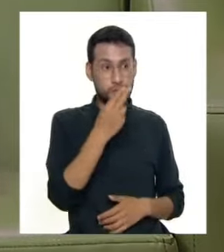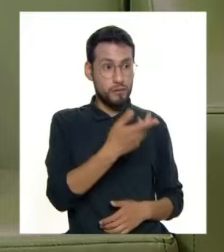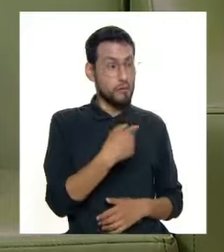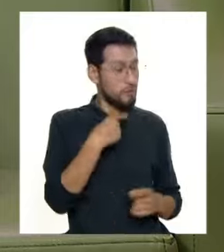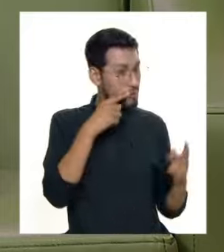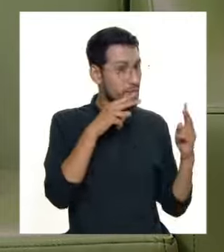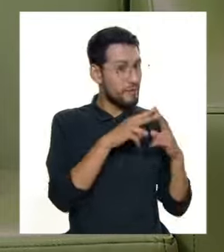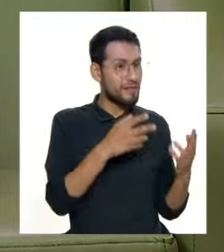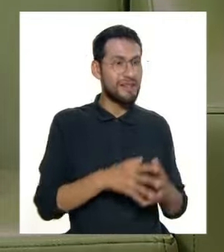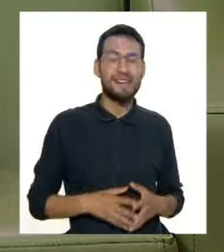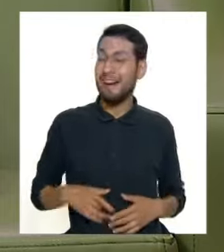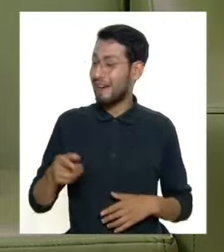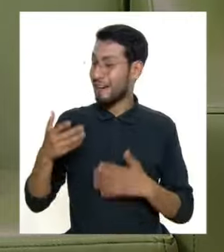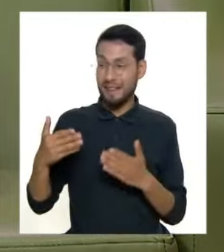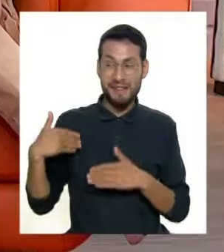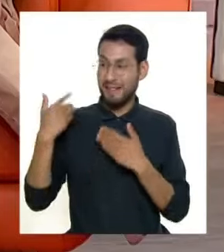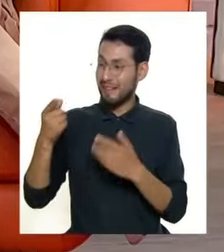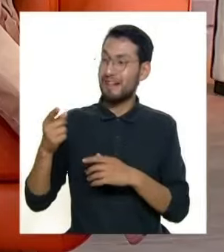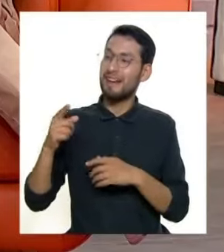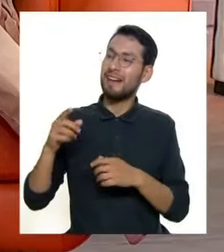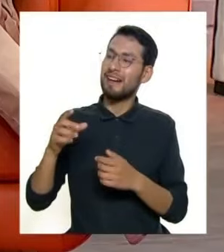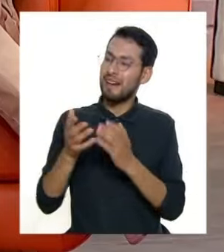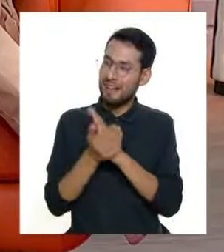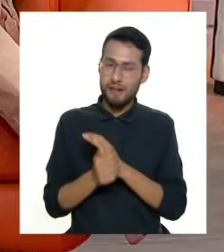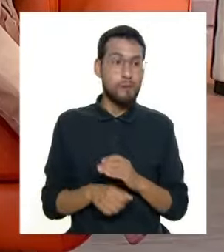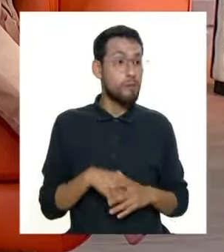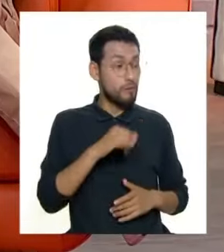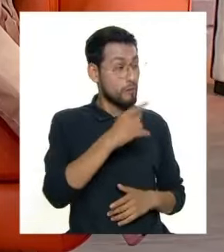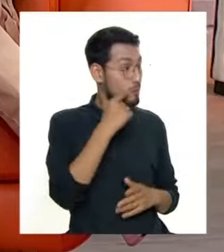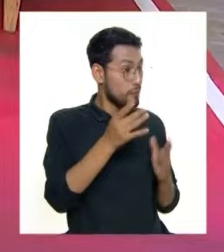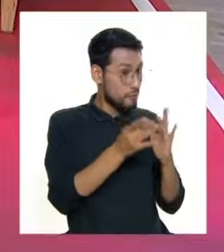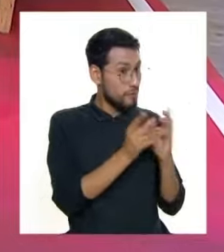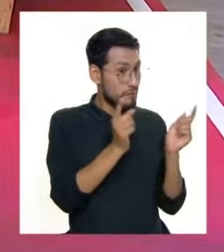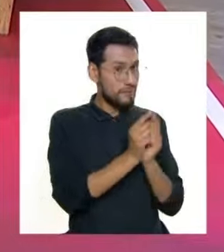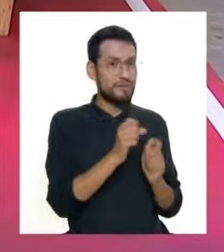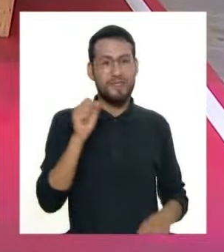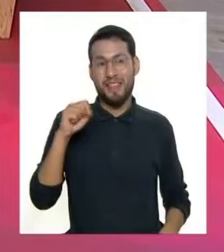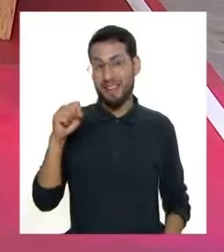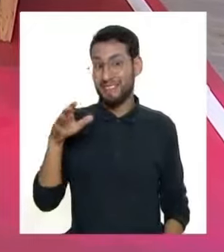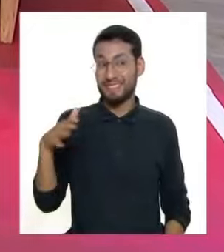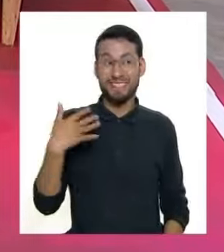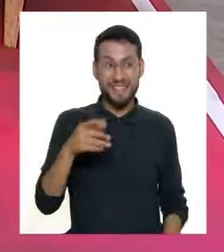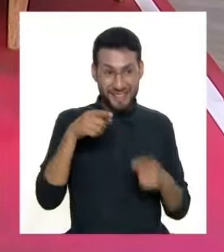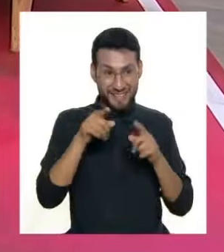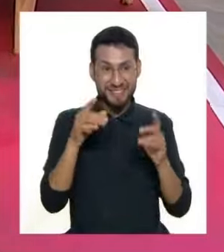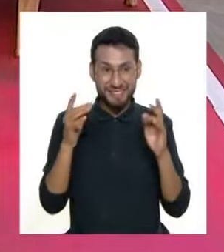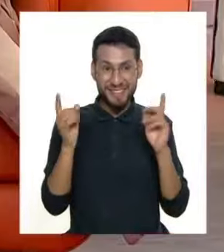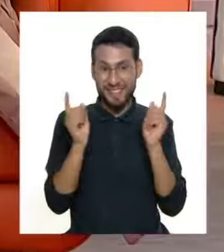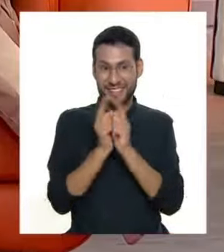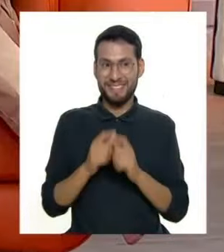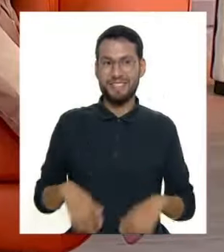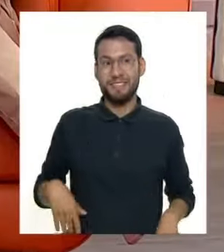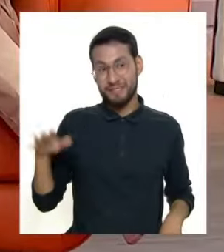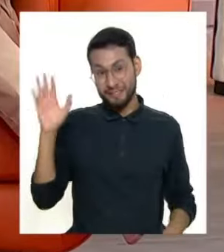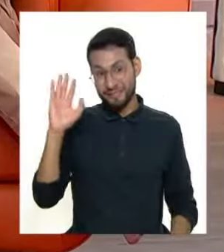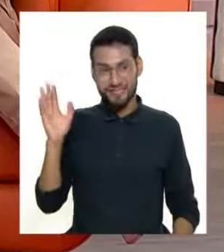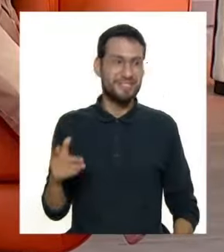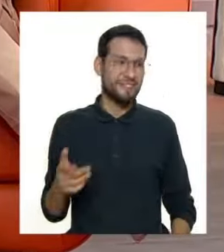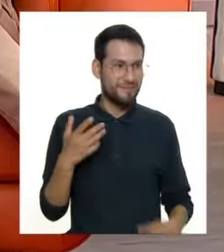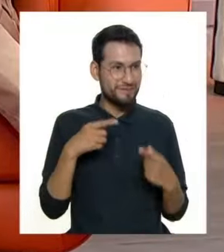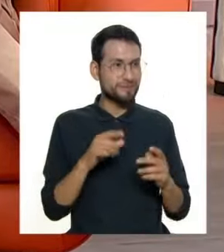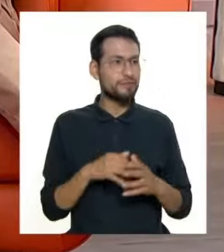nos conocimos, pues, Uchi. Y ahí nació todo tu talento. Sí. Y por ahí conociste también a tu esposo. Ay, sí. Hola. Casi por ahí. ¿Qué tal? ¿Cómo estás?